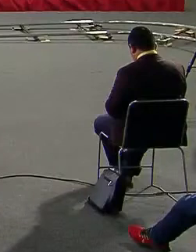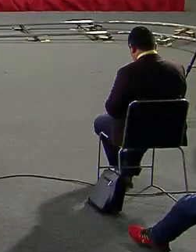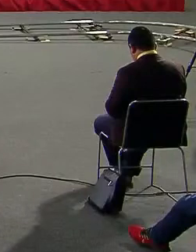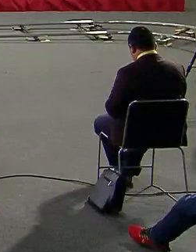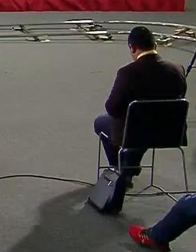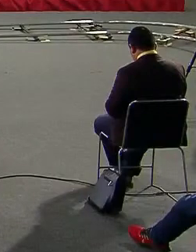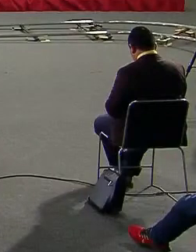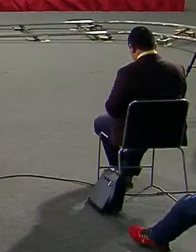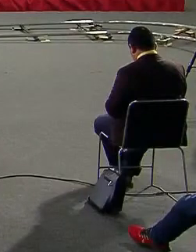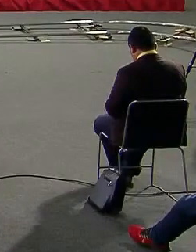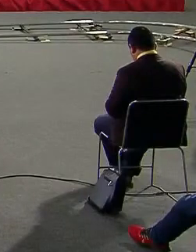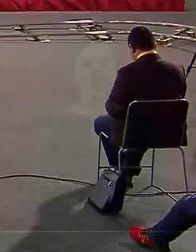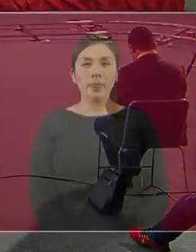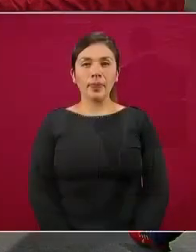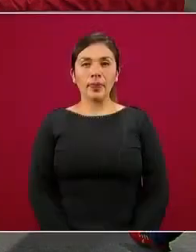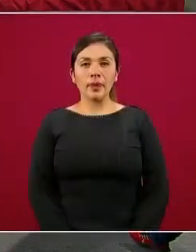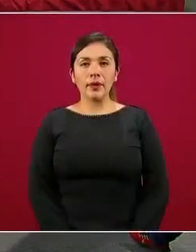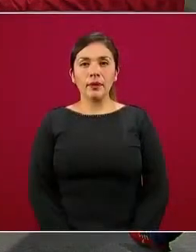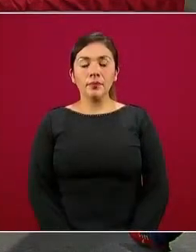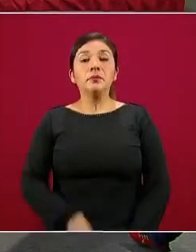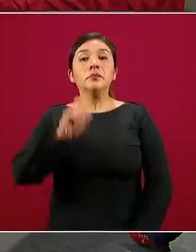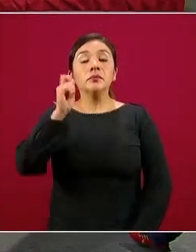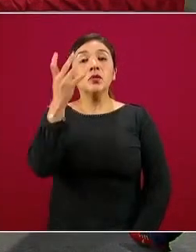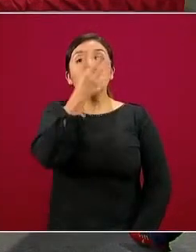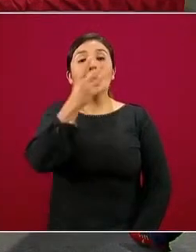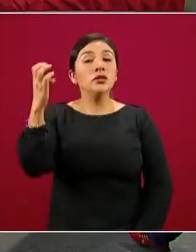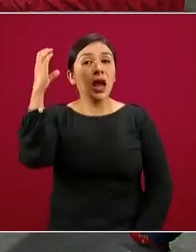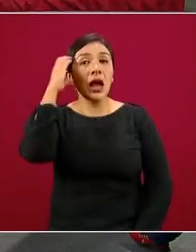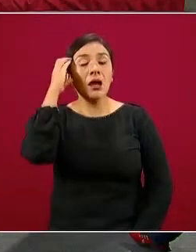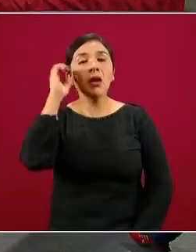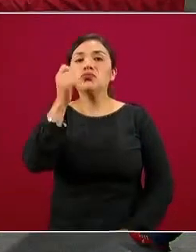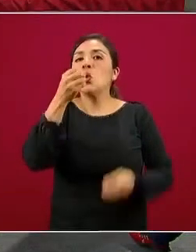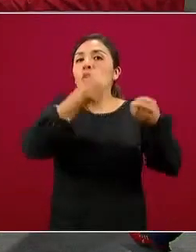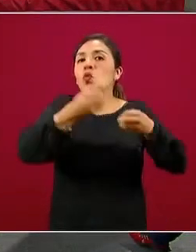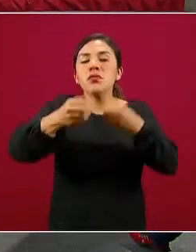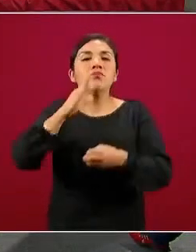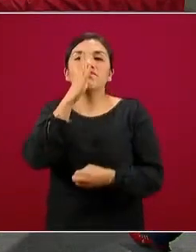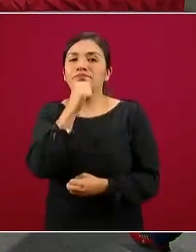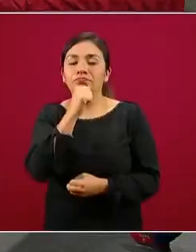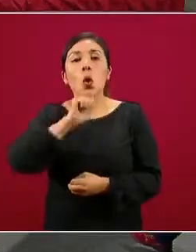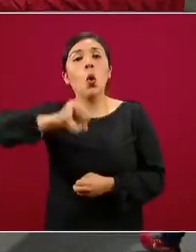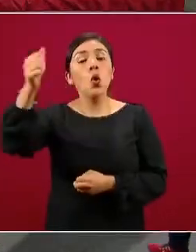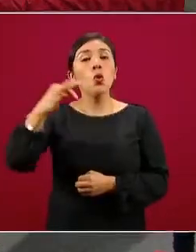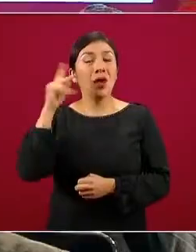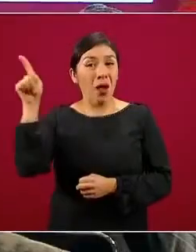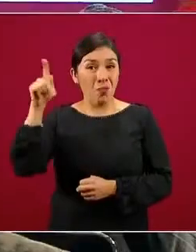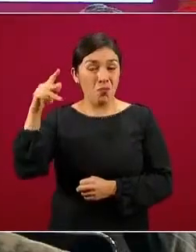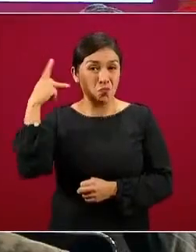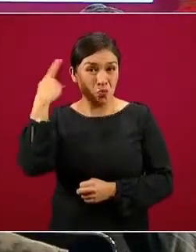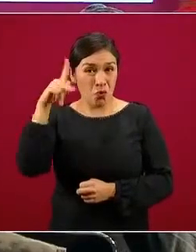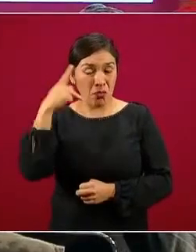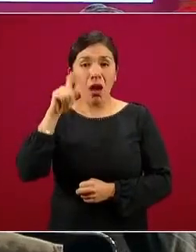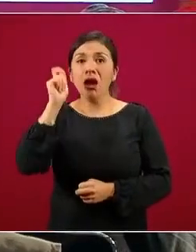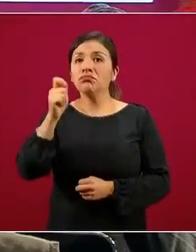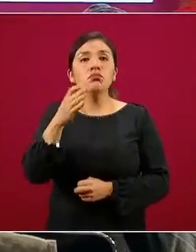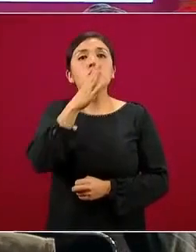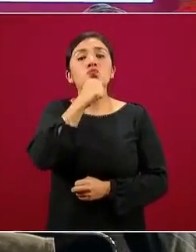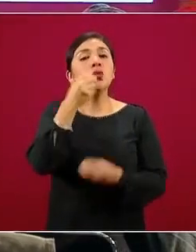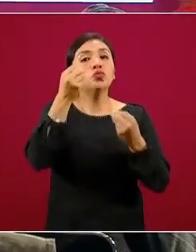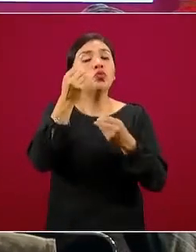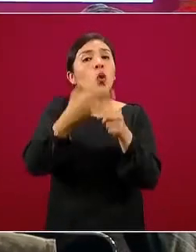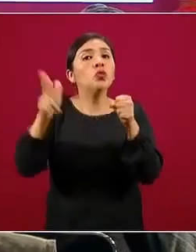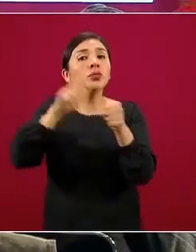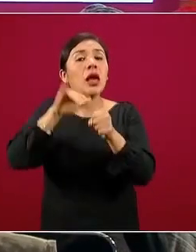y fueron 400 camas que se dejaron de utilizar puebla es uno de los estados con menos capaces hospitalaria del del imms hay